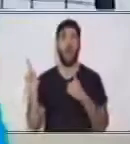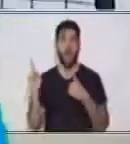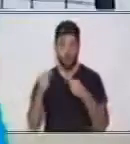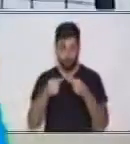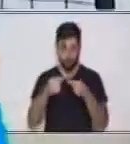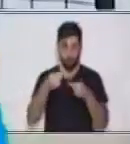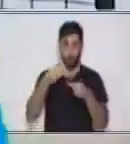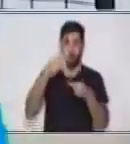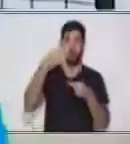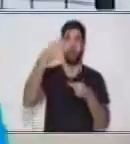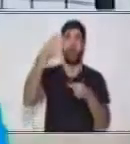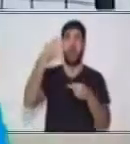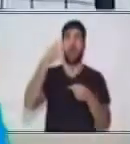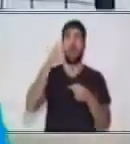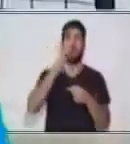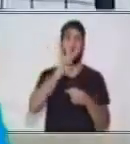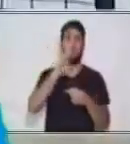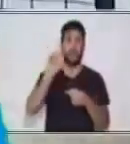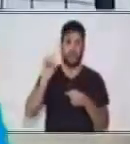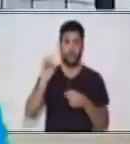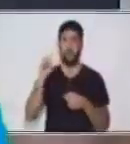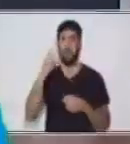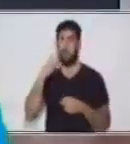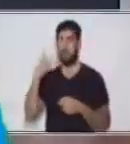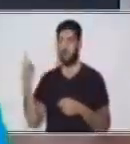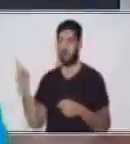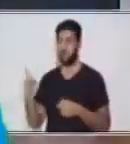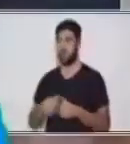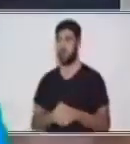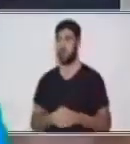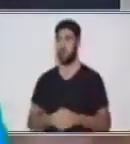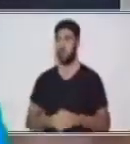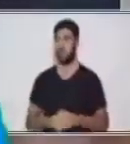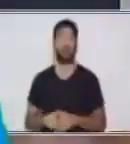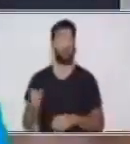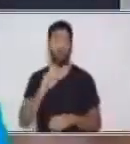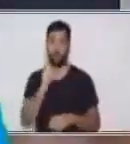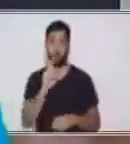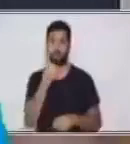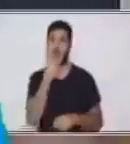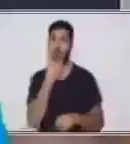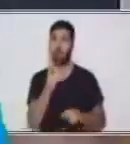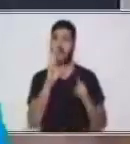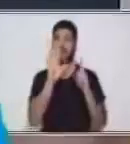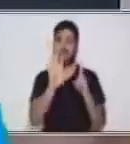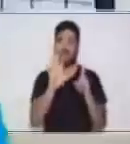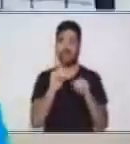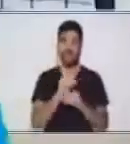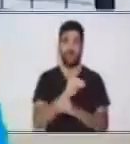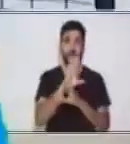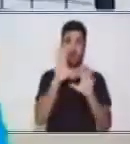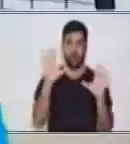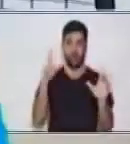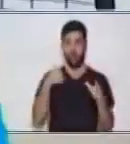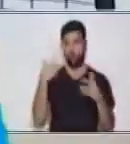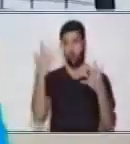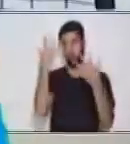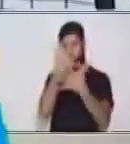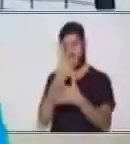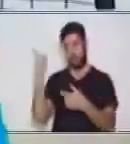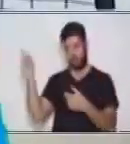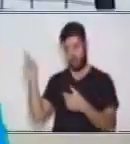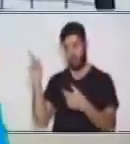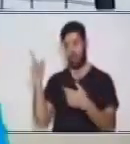número 20. Perdón, está a las 6 de la mañana. Estaba viendo a las 11.